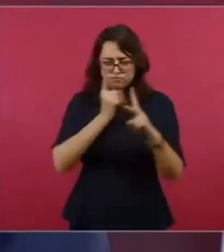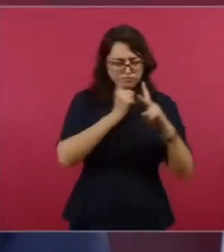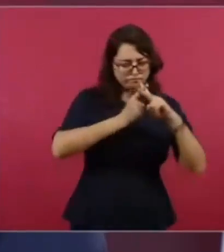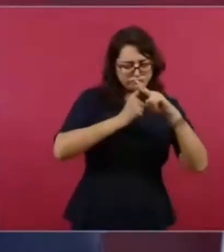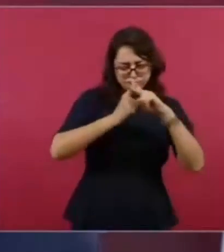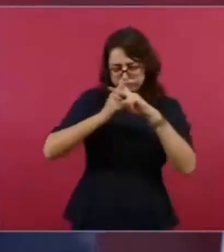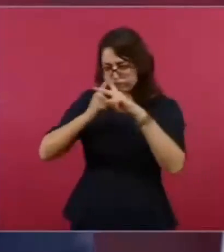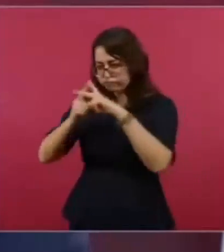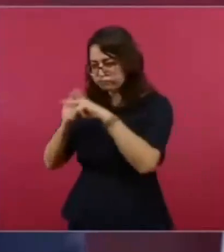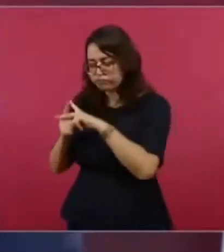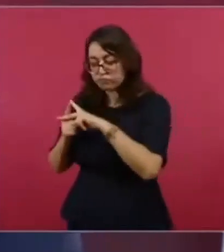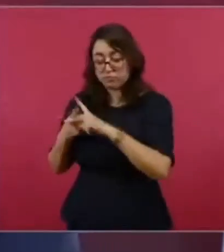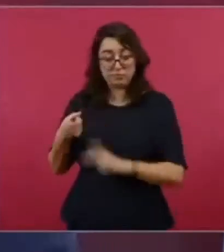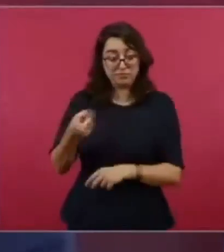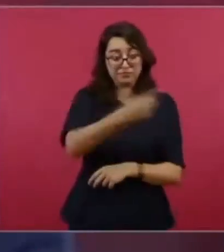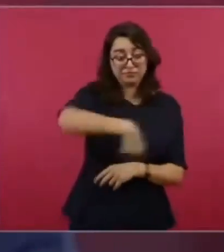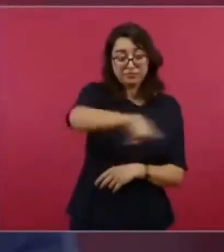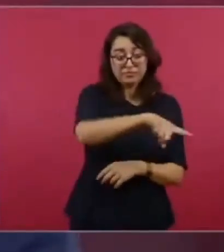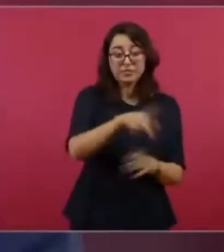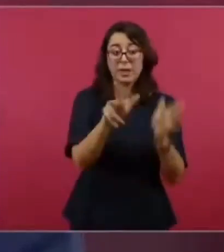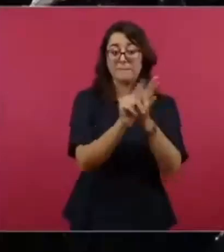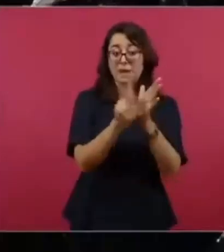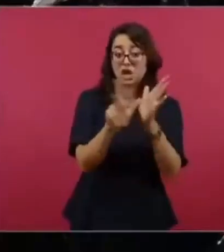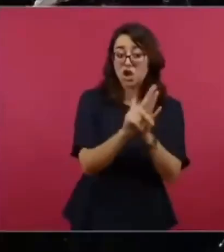a crear una